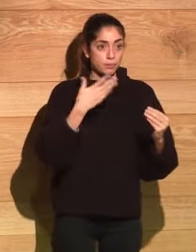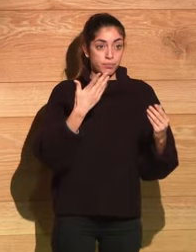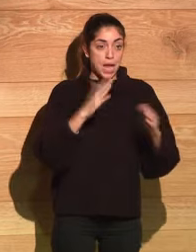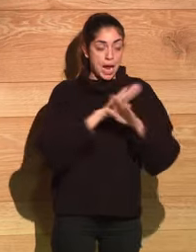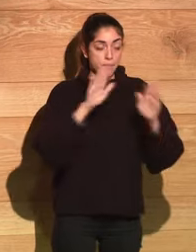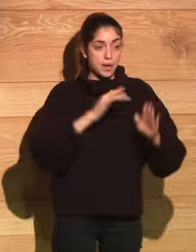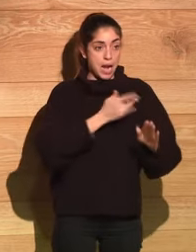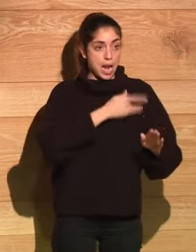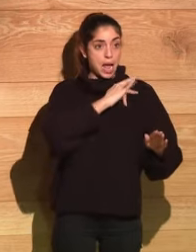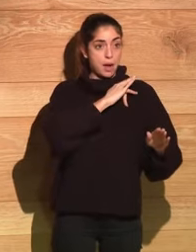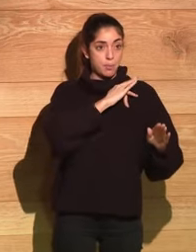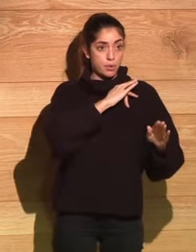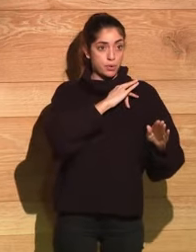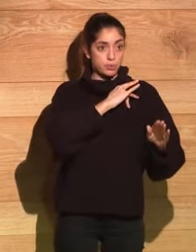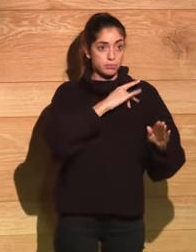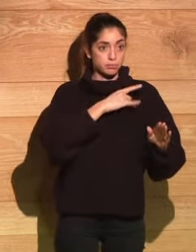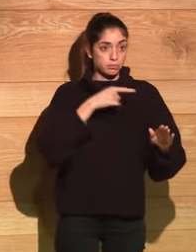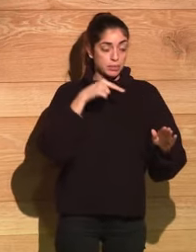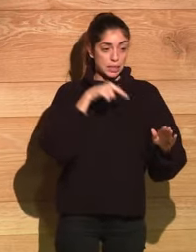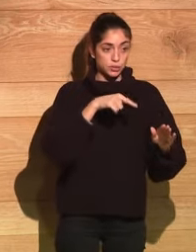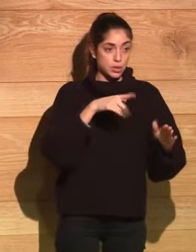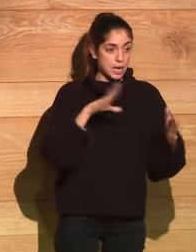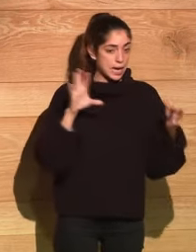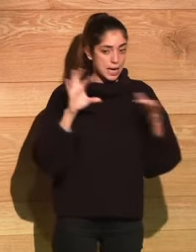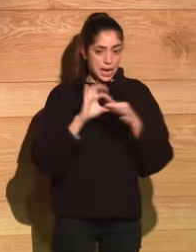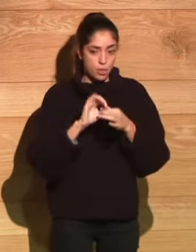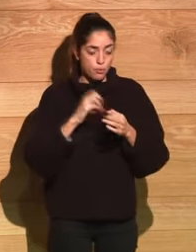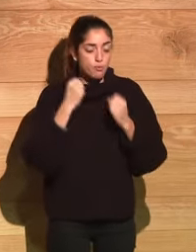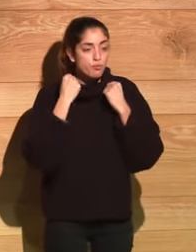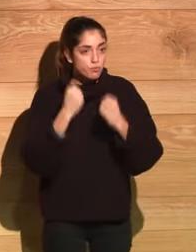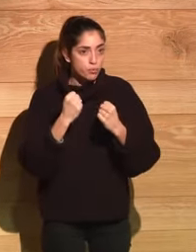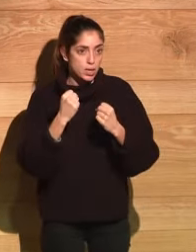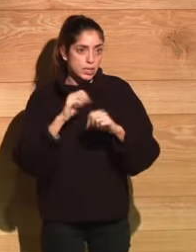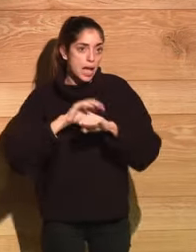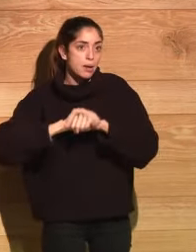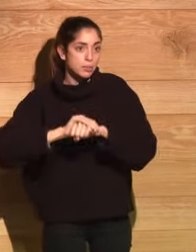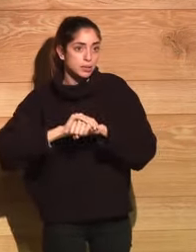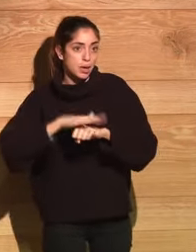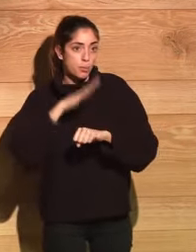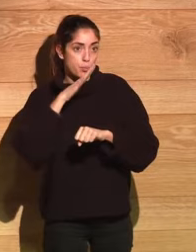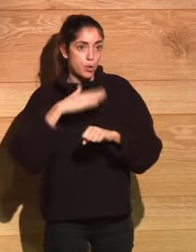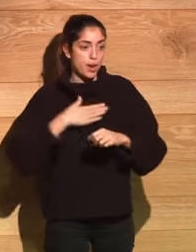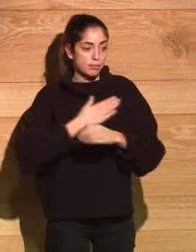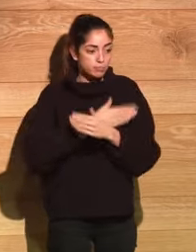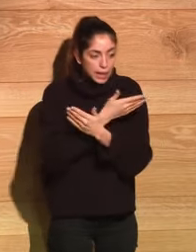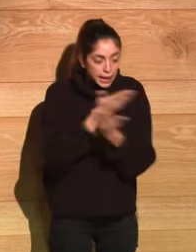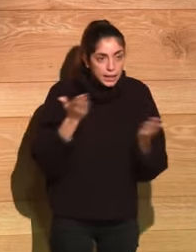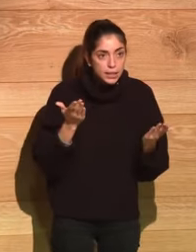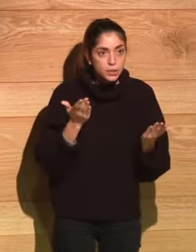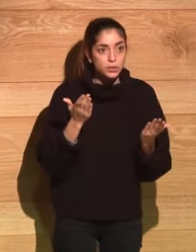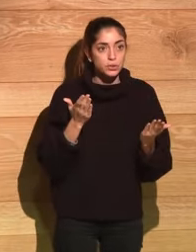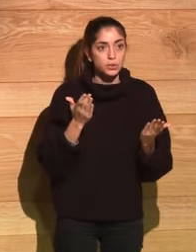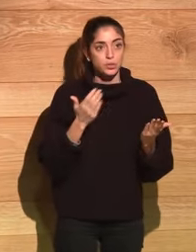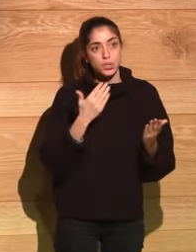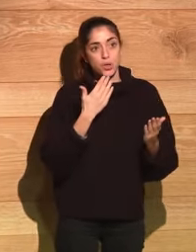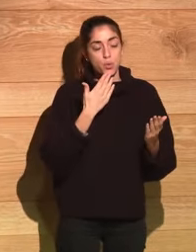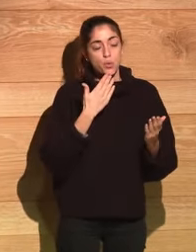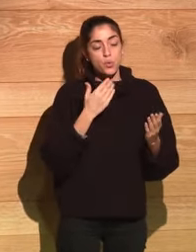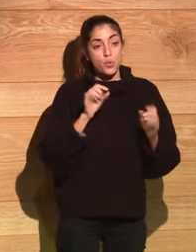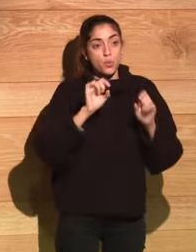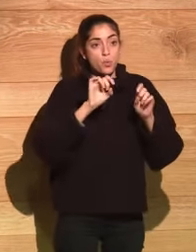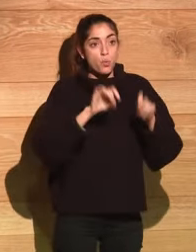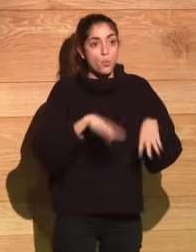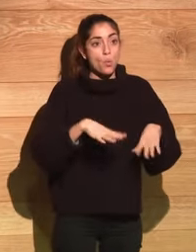que ver con que haya amistad, ¿no? Con que haya generosidad, porque los amigos tienen que ser generosos, así como los amantes apasionados pueden ser